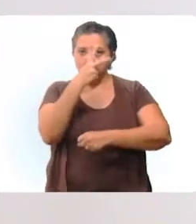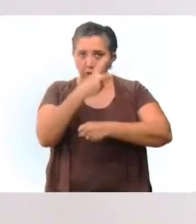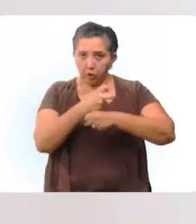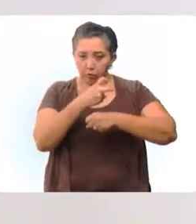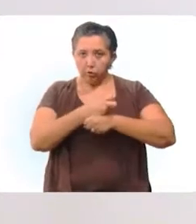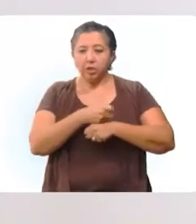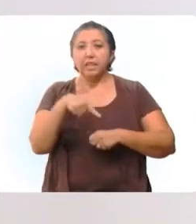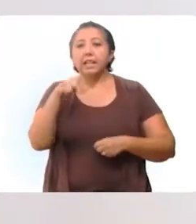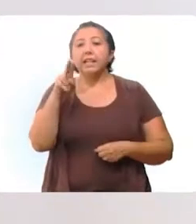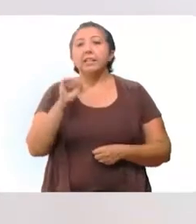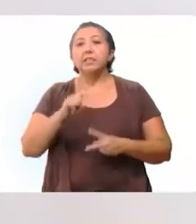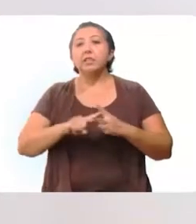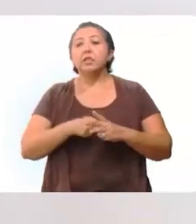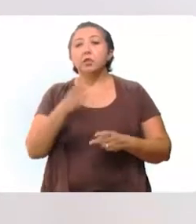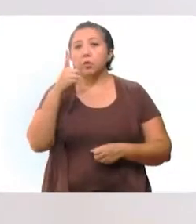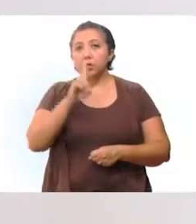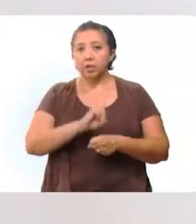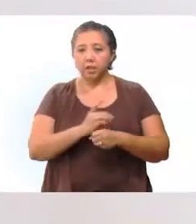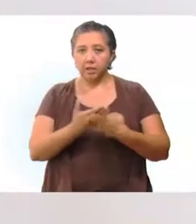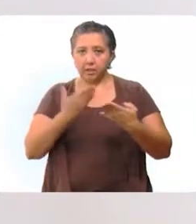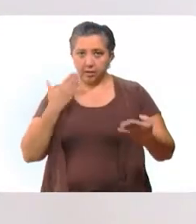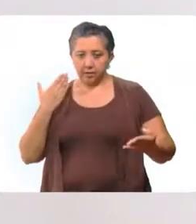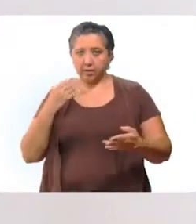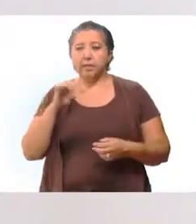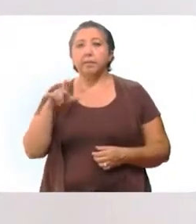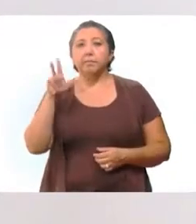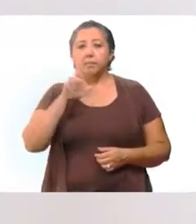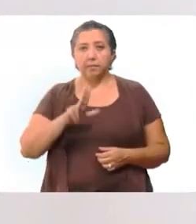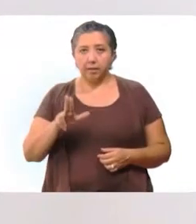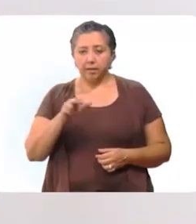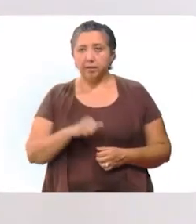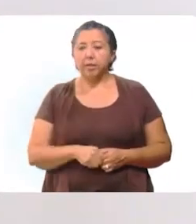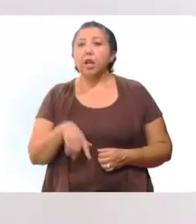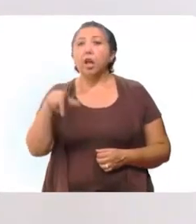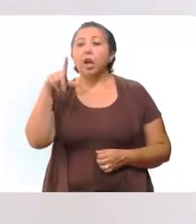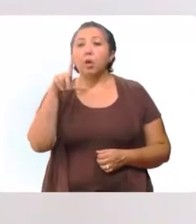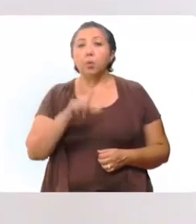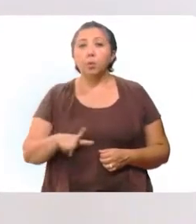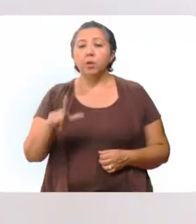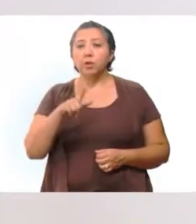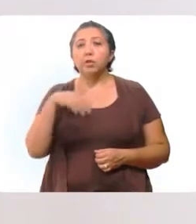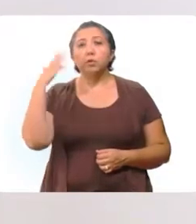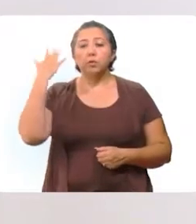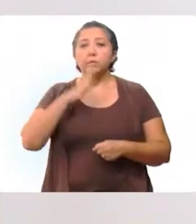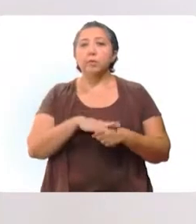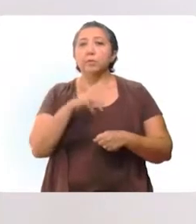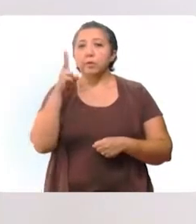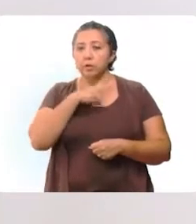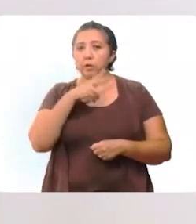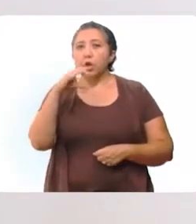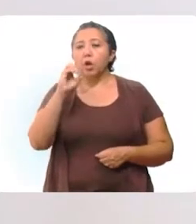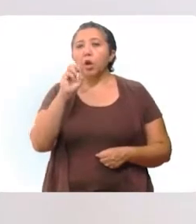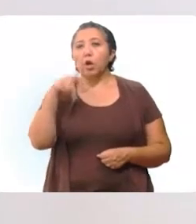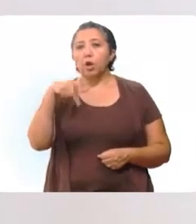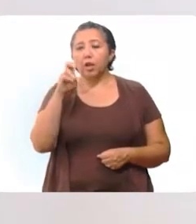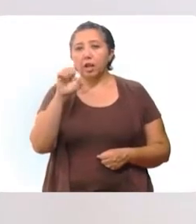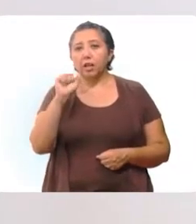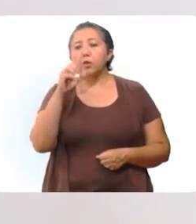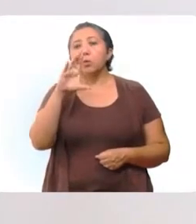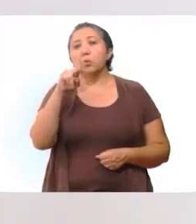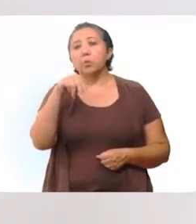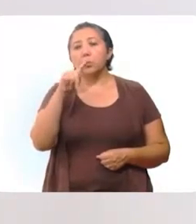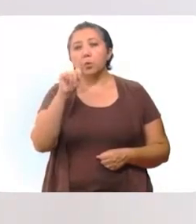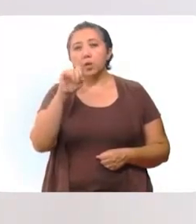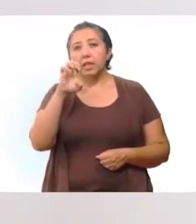segundas dosis de Canacín comenzó un día antes, el martes. El lunes, los adultos mayores de Motul, Valladolid, Concal, Cagua,